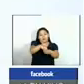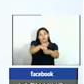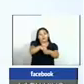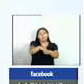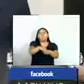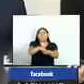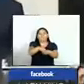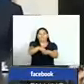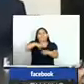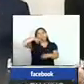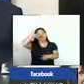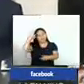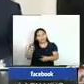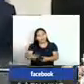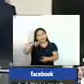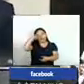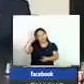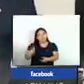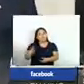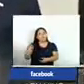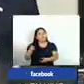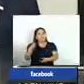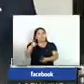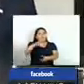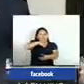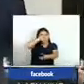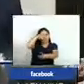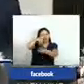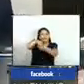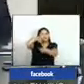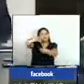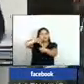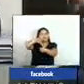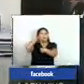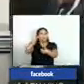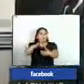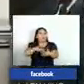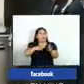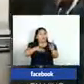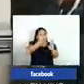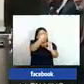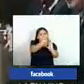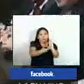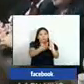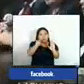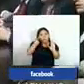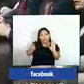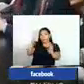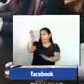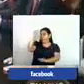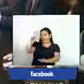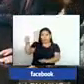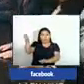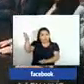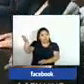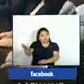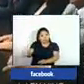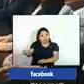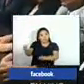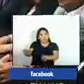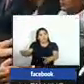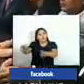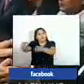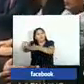mucho por hacer es importante el tema de integración tenemos el modelo de la Unión Europea que qué bueno sería que